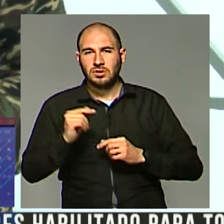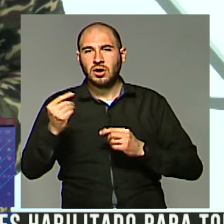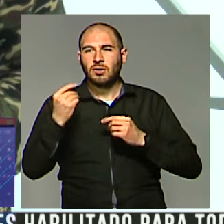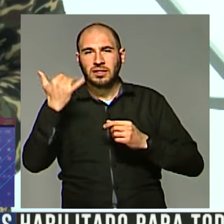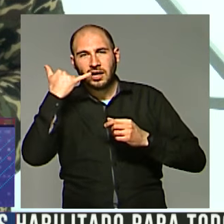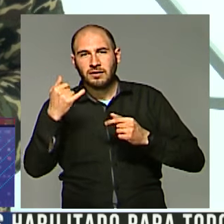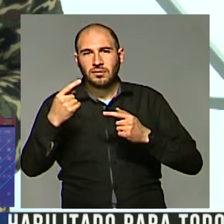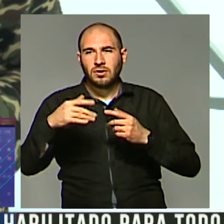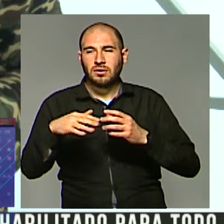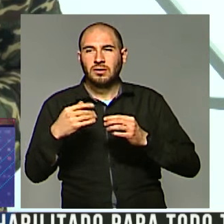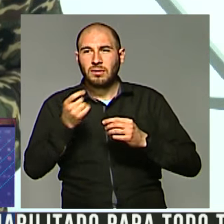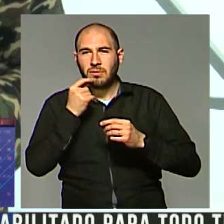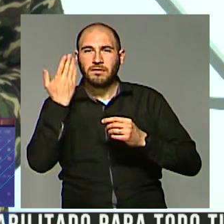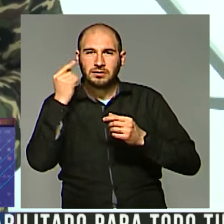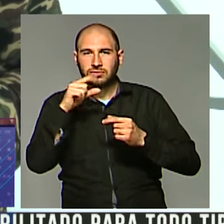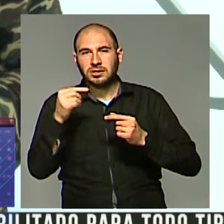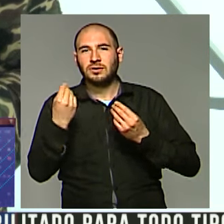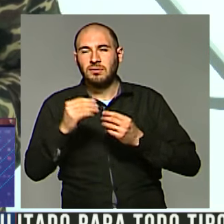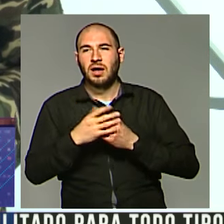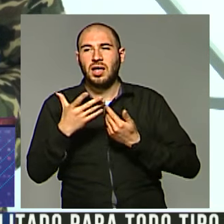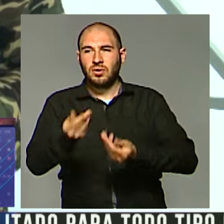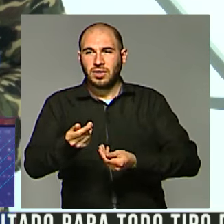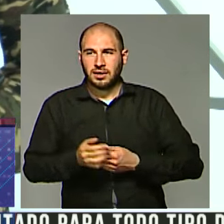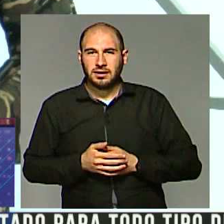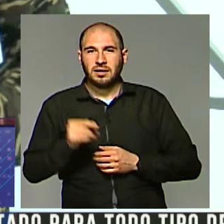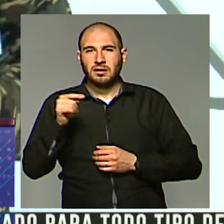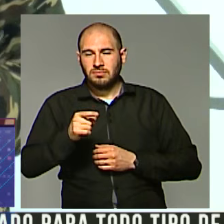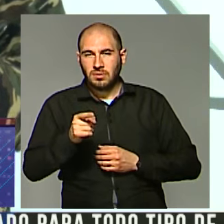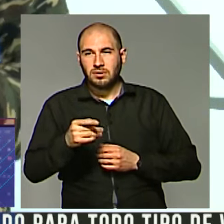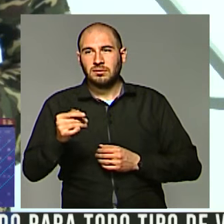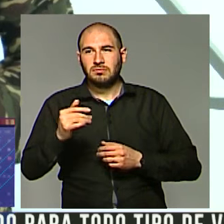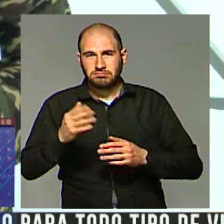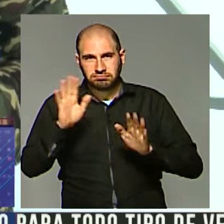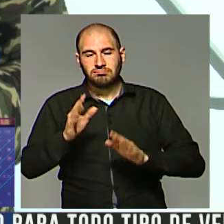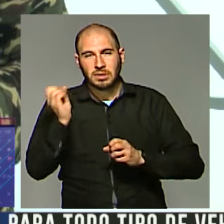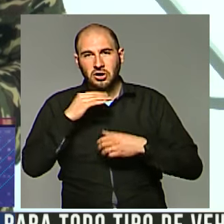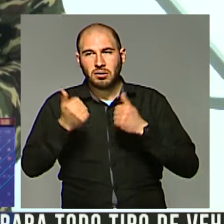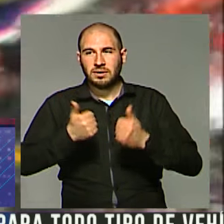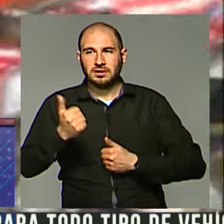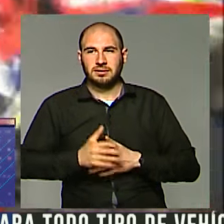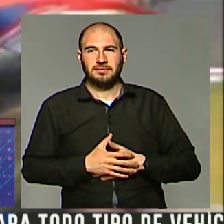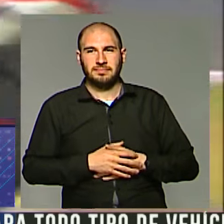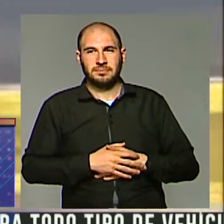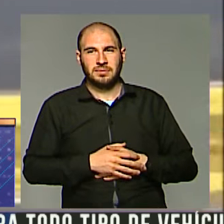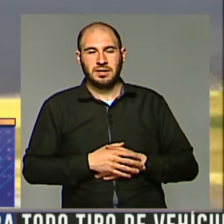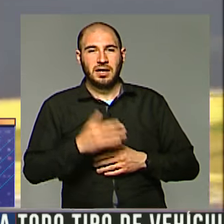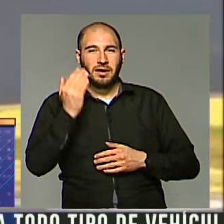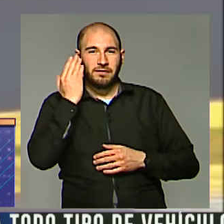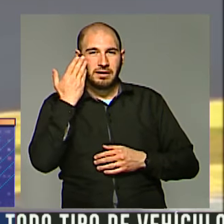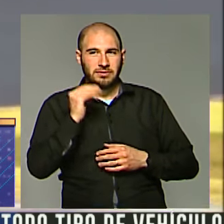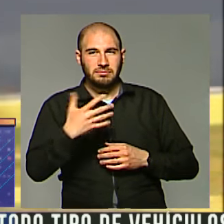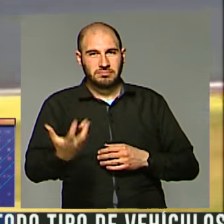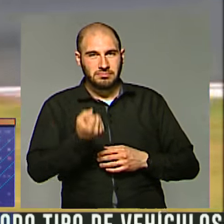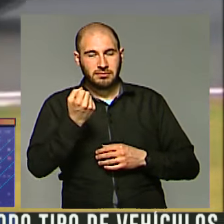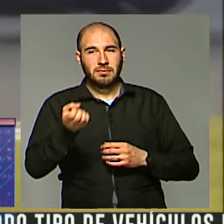con un teléfono, con alguna red social, para darte una mano y que llegues más soldadito a esta competencia? Red social me